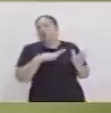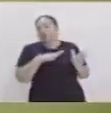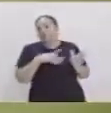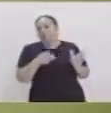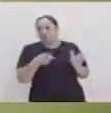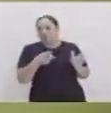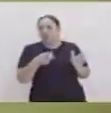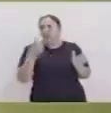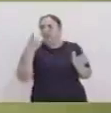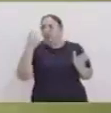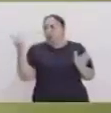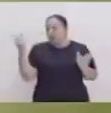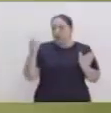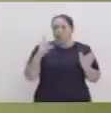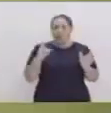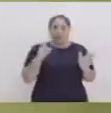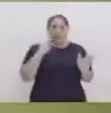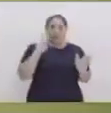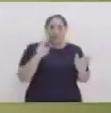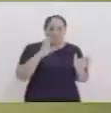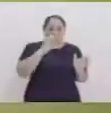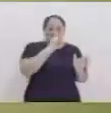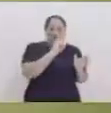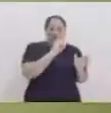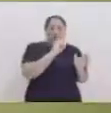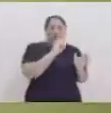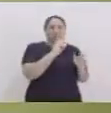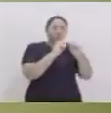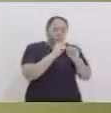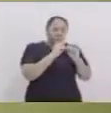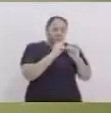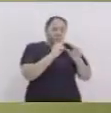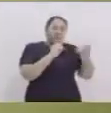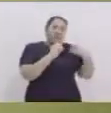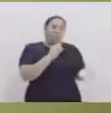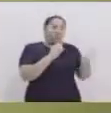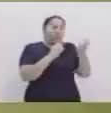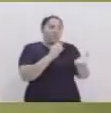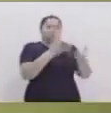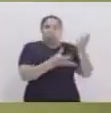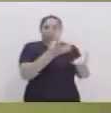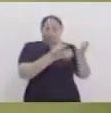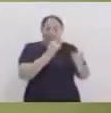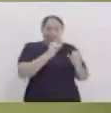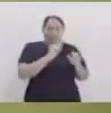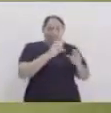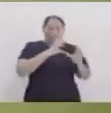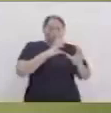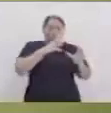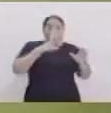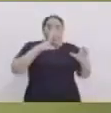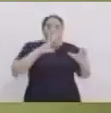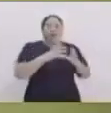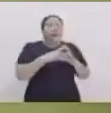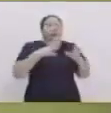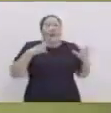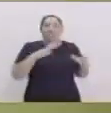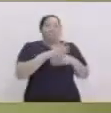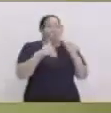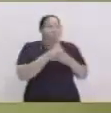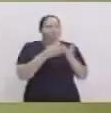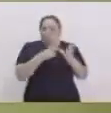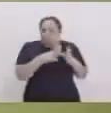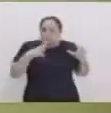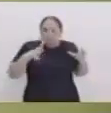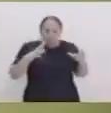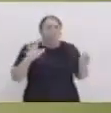¿verdad? Sí. No es que solo lo de afuera, exacto. No solo lo de afuera se va a expandir, sino que esto también va a expandirse. Esto nosotros